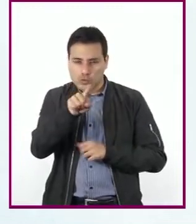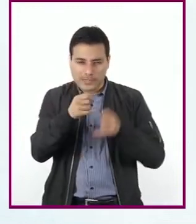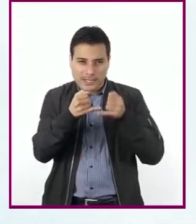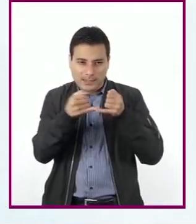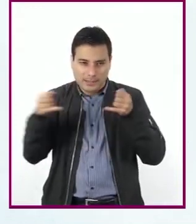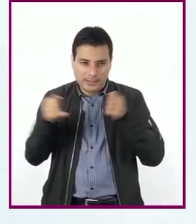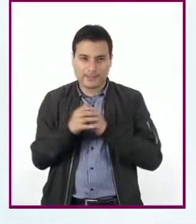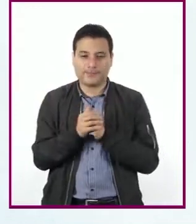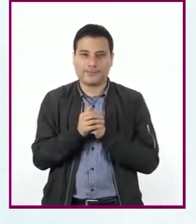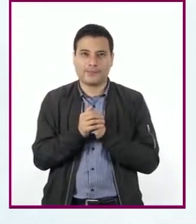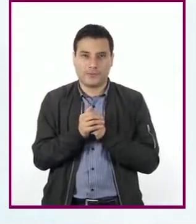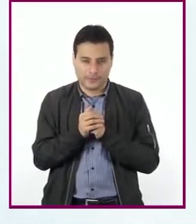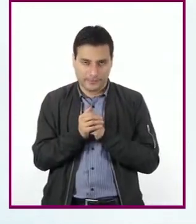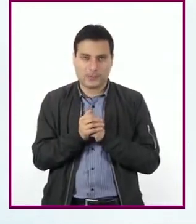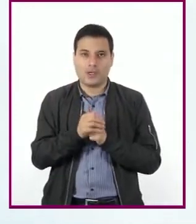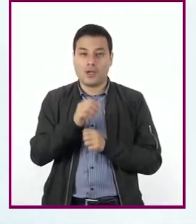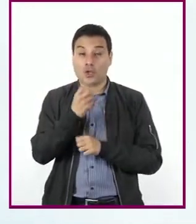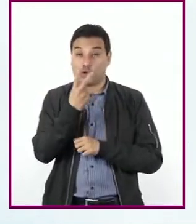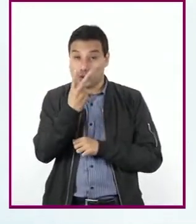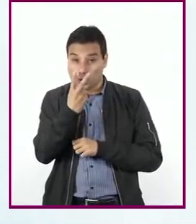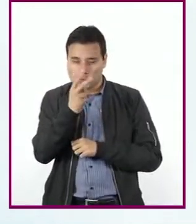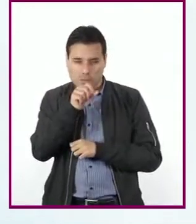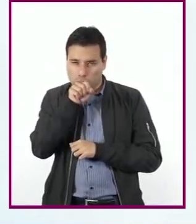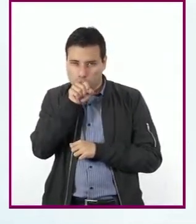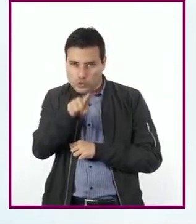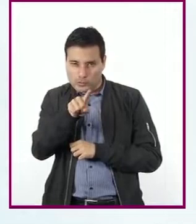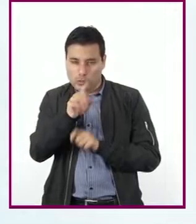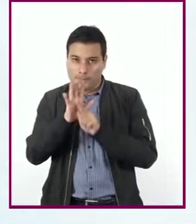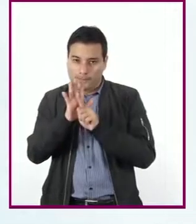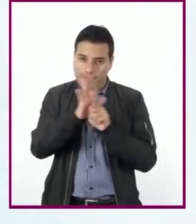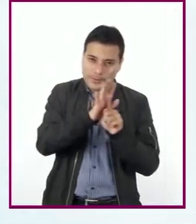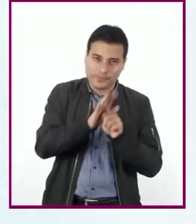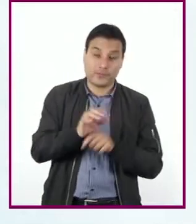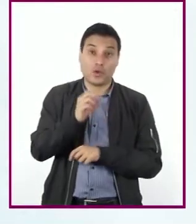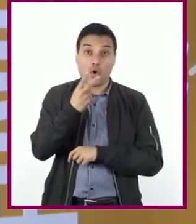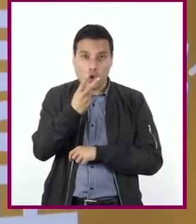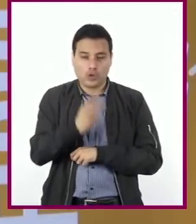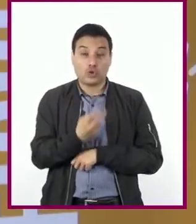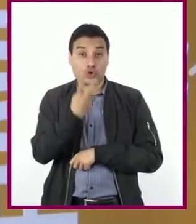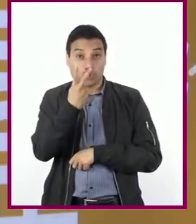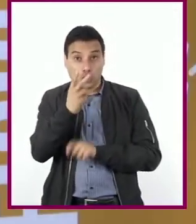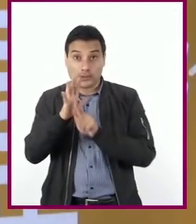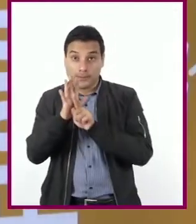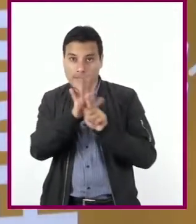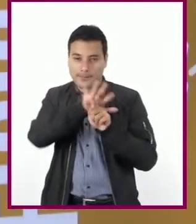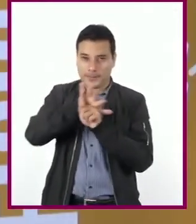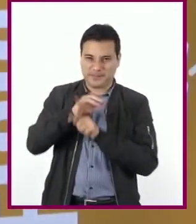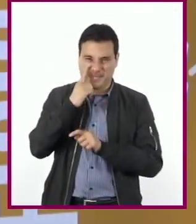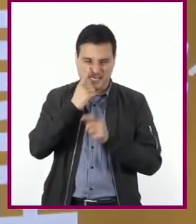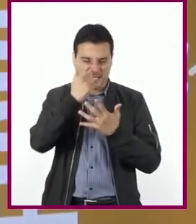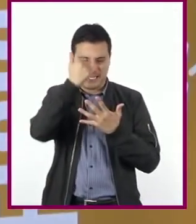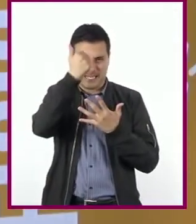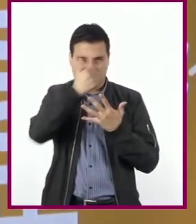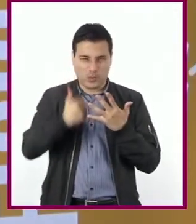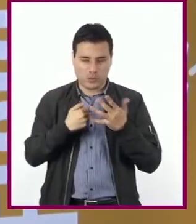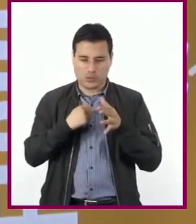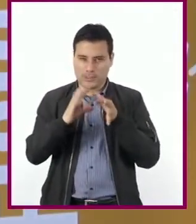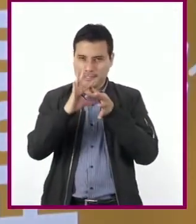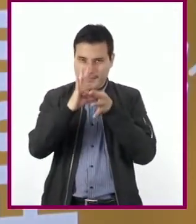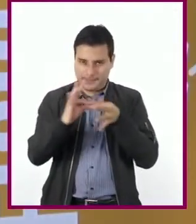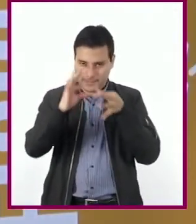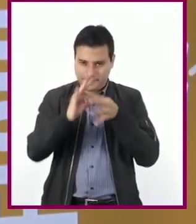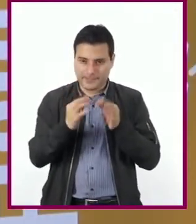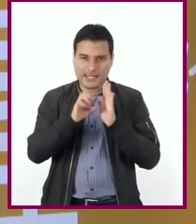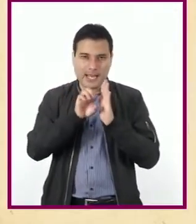sentido, concurrentes con sentido inverso, con fuerzas paralelas. Les voy a explicar cada uno de ellos con